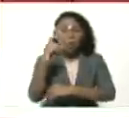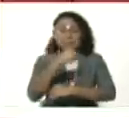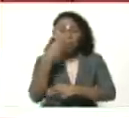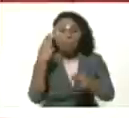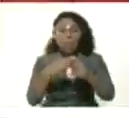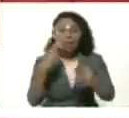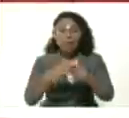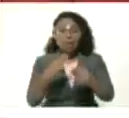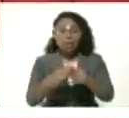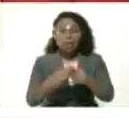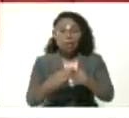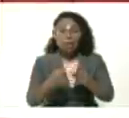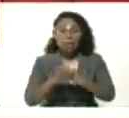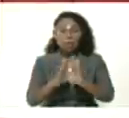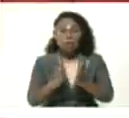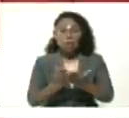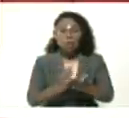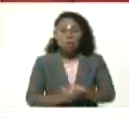para el mundo.